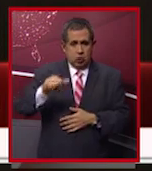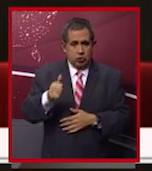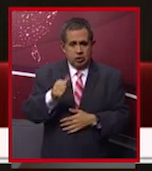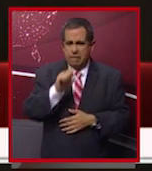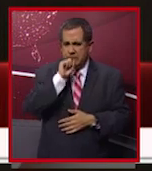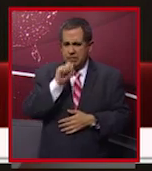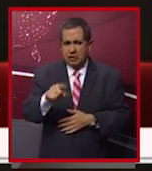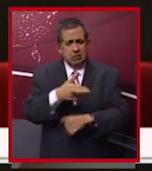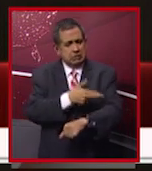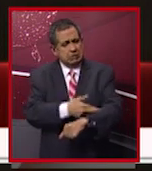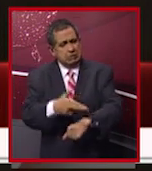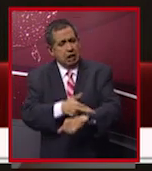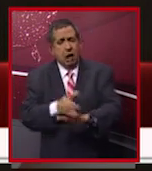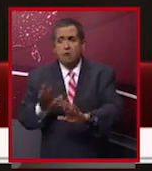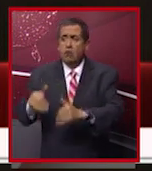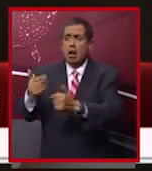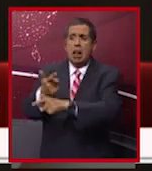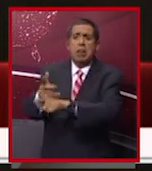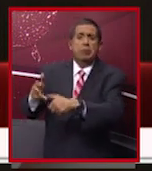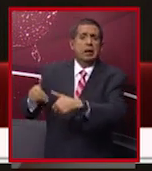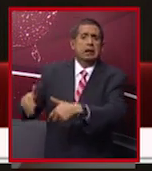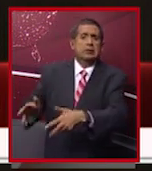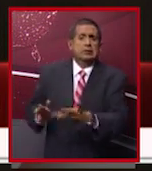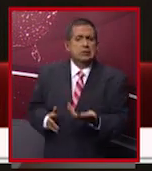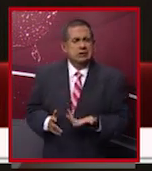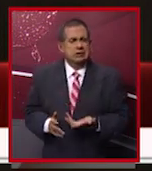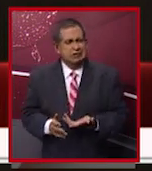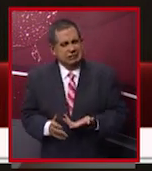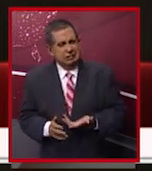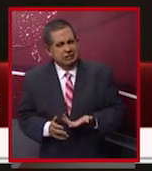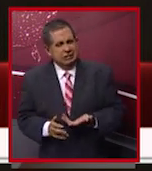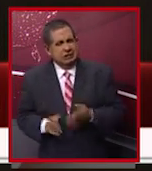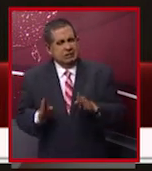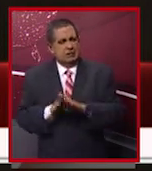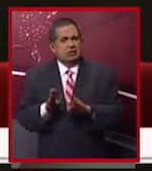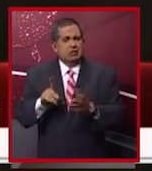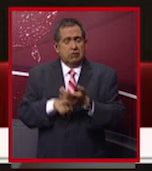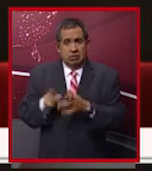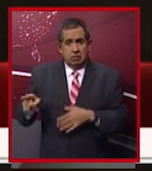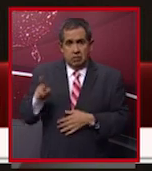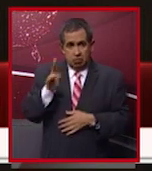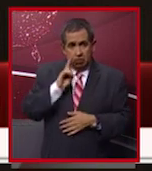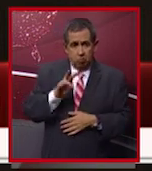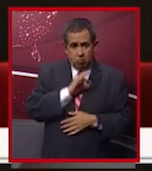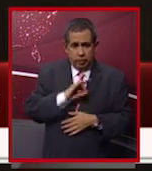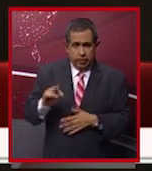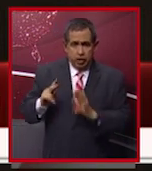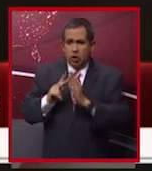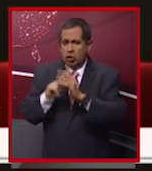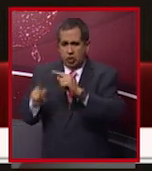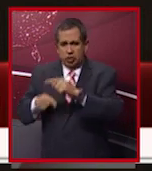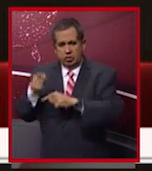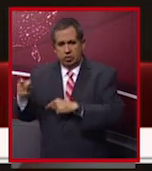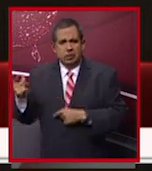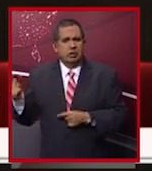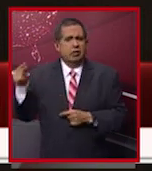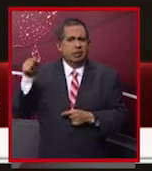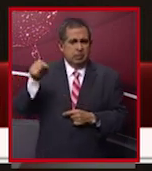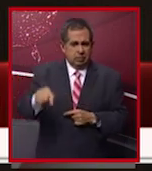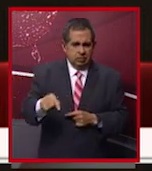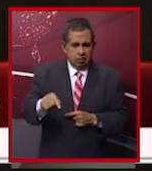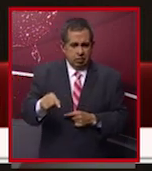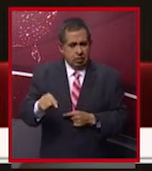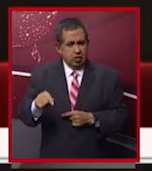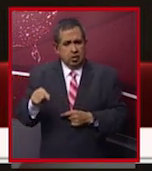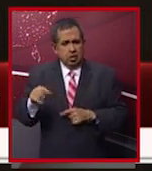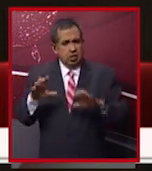los procesos en libertad. Además, tienen la posibilidad de recurrir directamente el auto